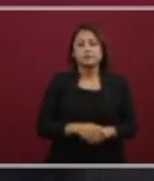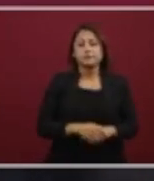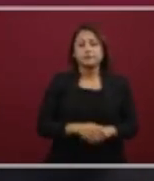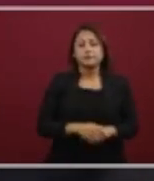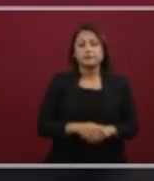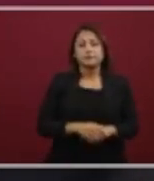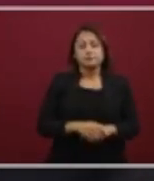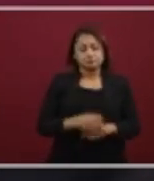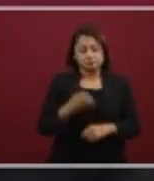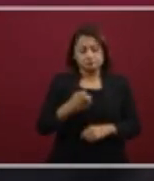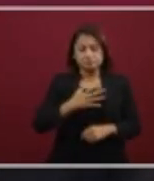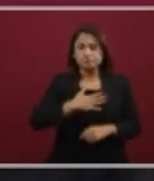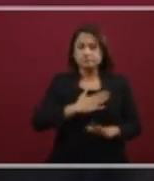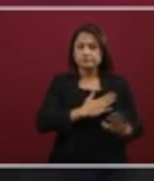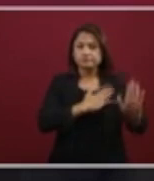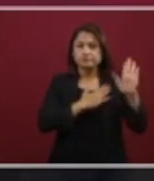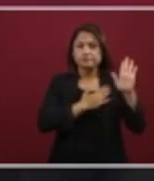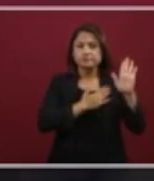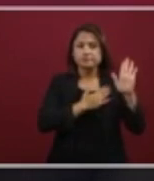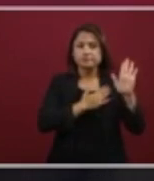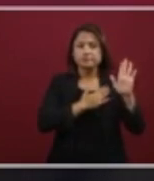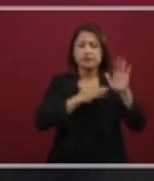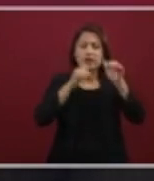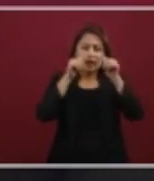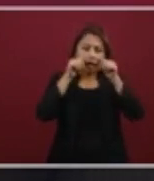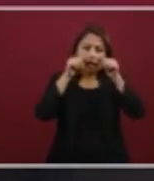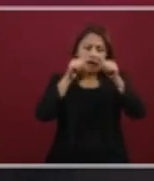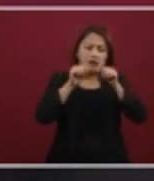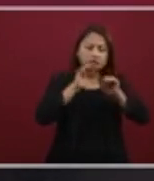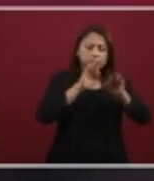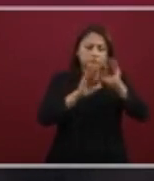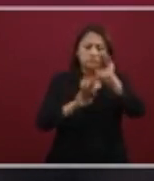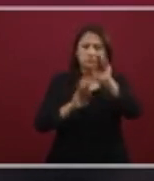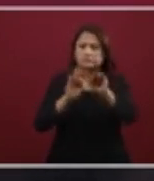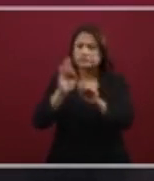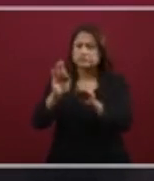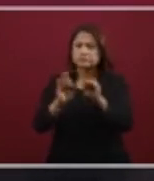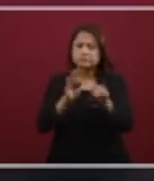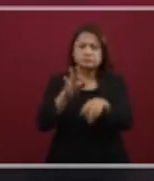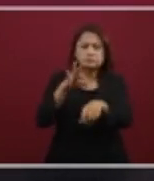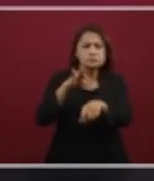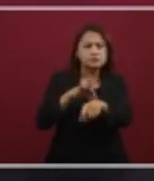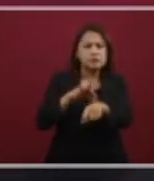Es el compromiso. Atención médica, medicamentos gratuitos,